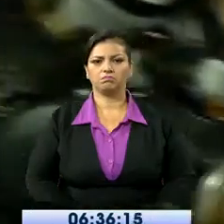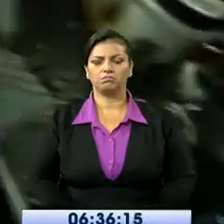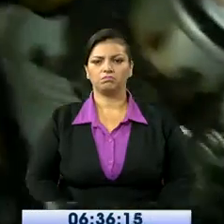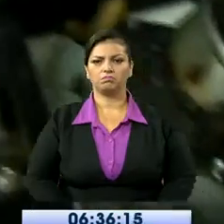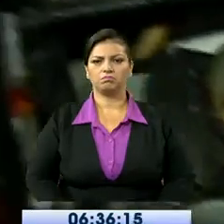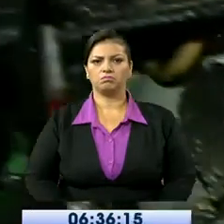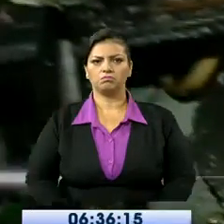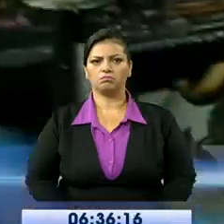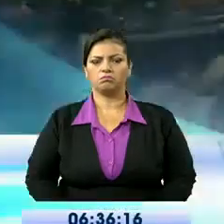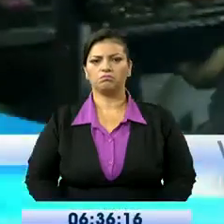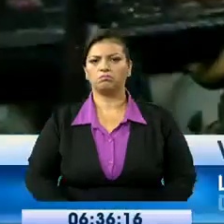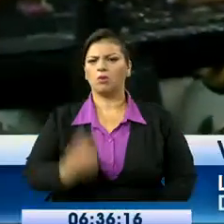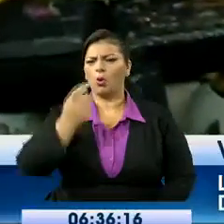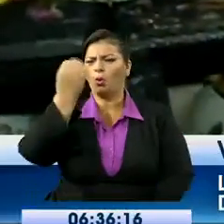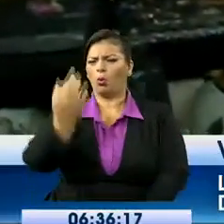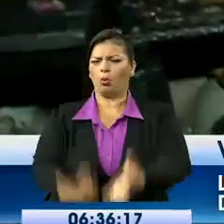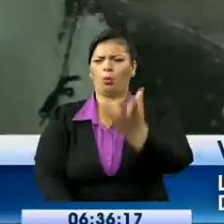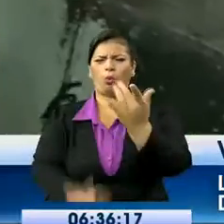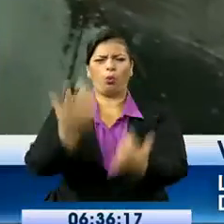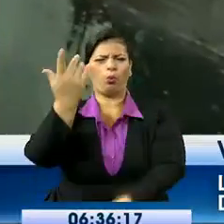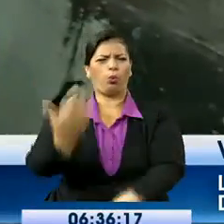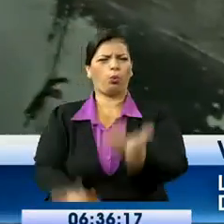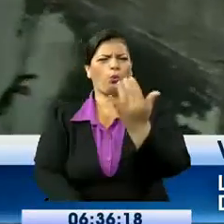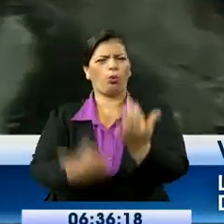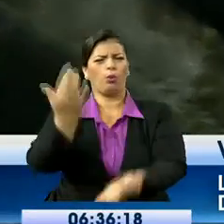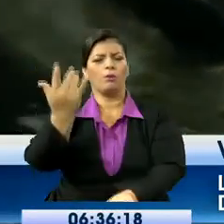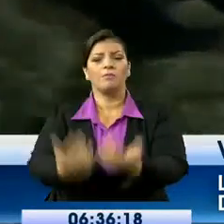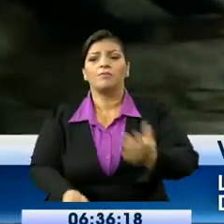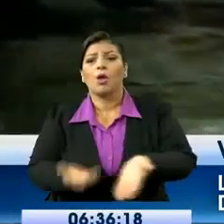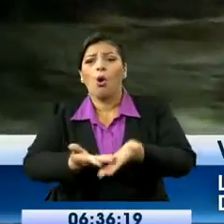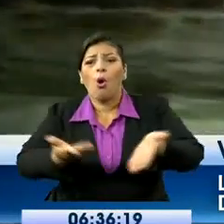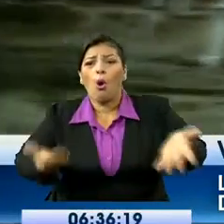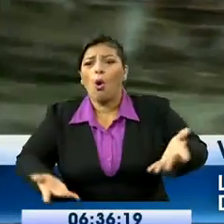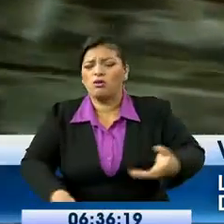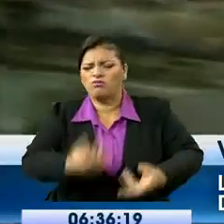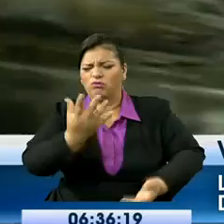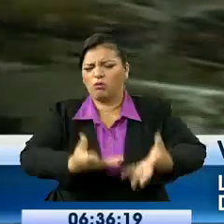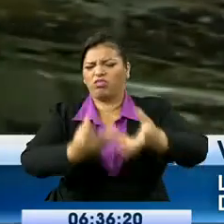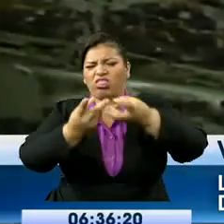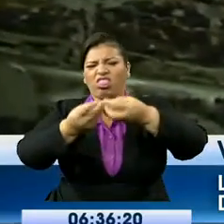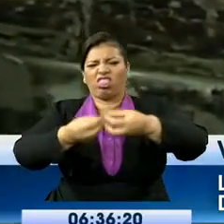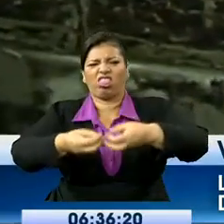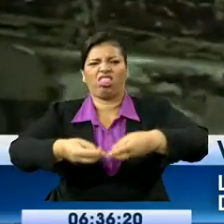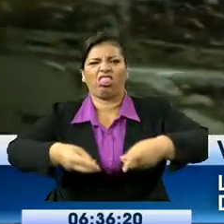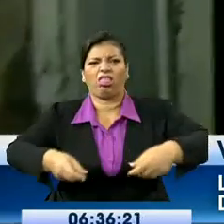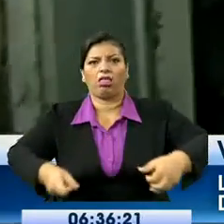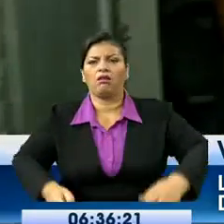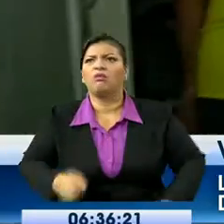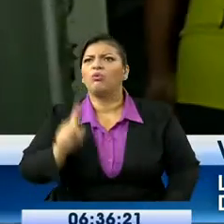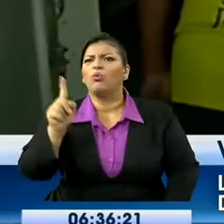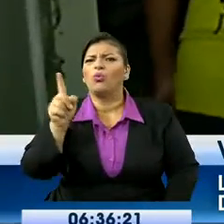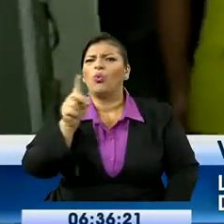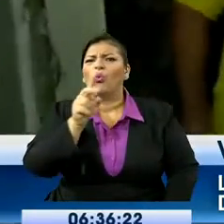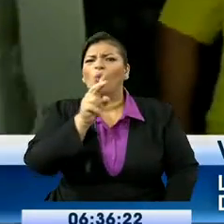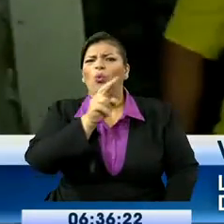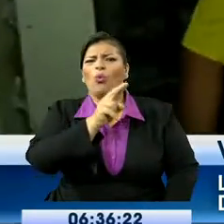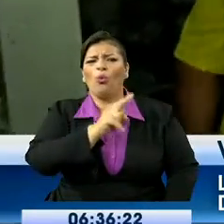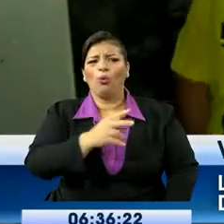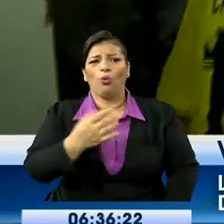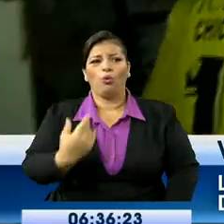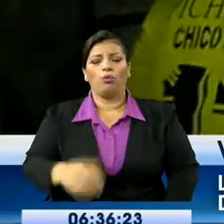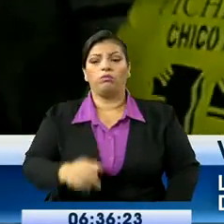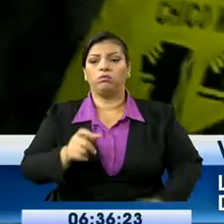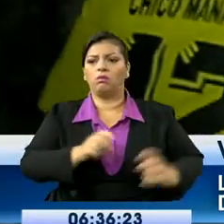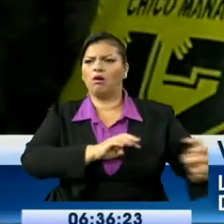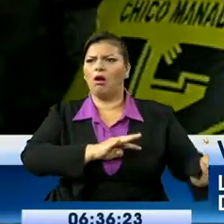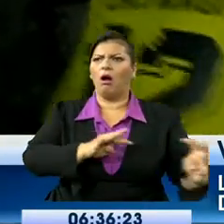El fuego consumió varios enseres, destruyó gran parte del inmueble y alarmó a